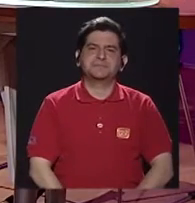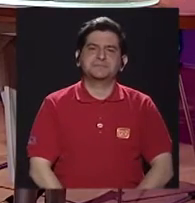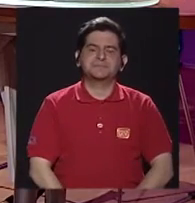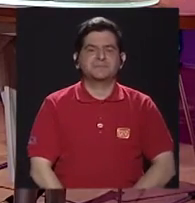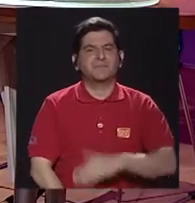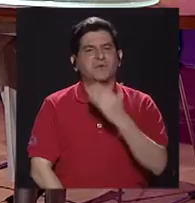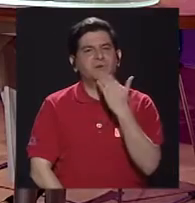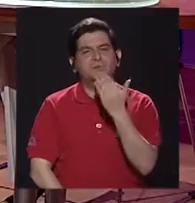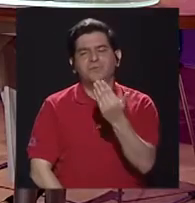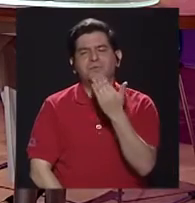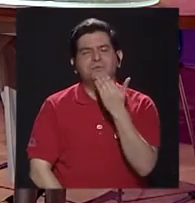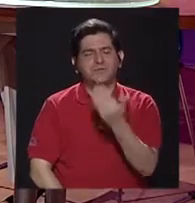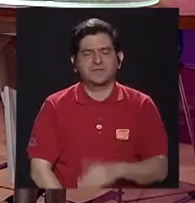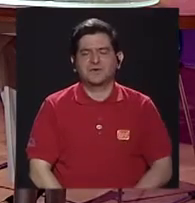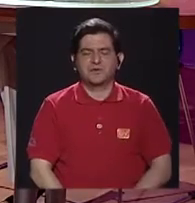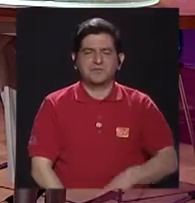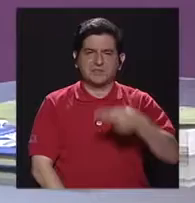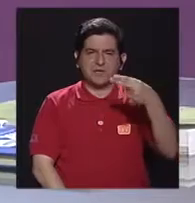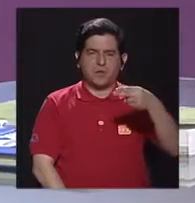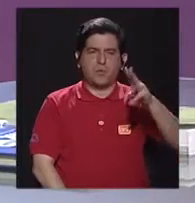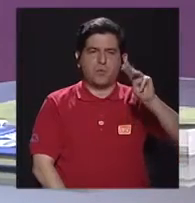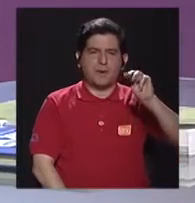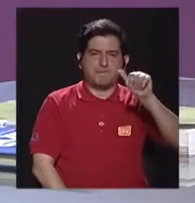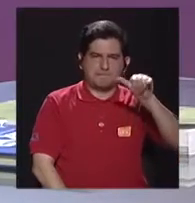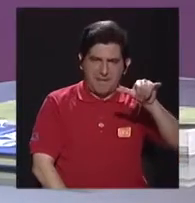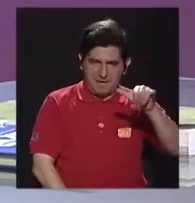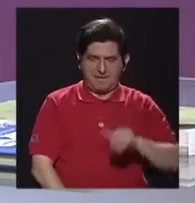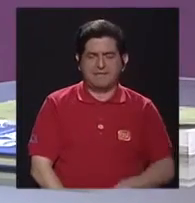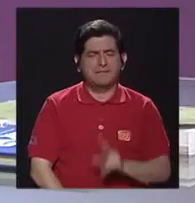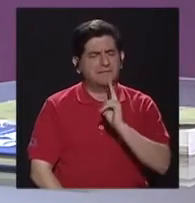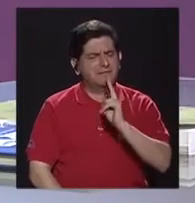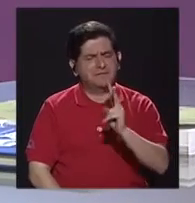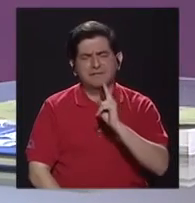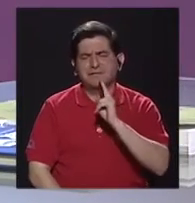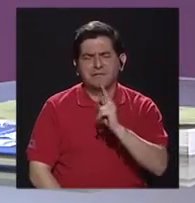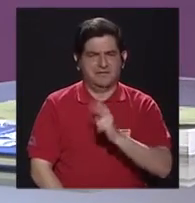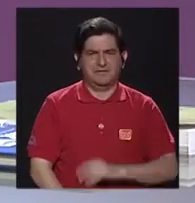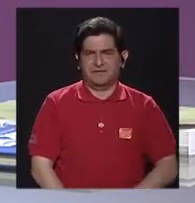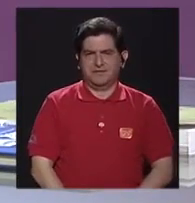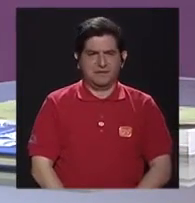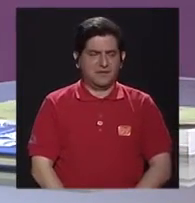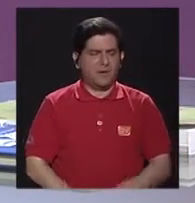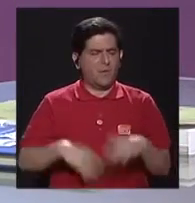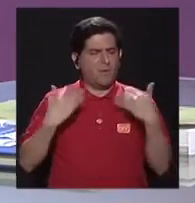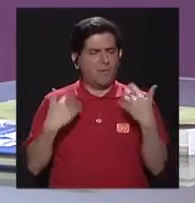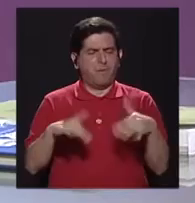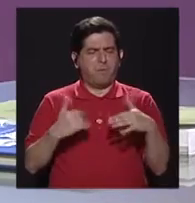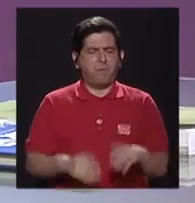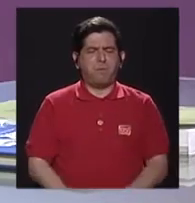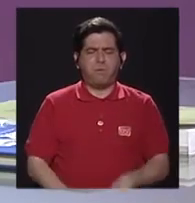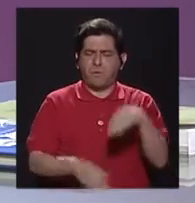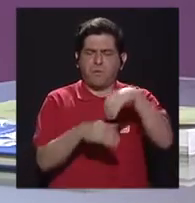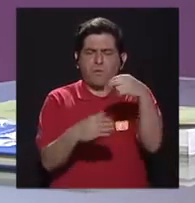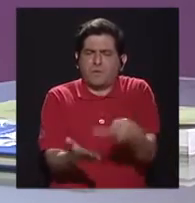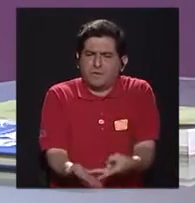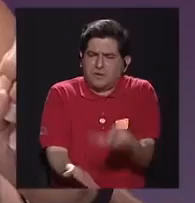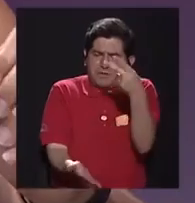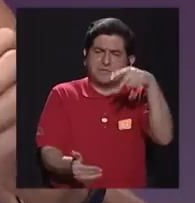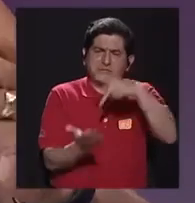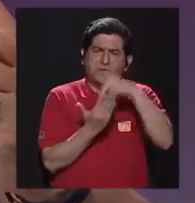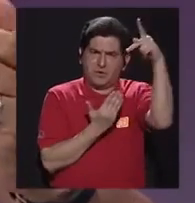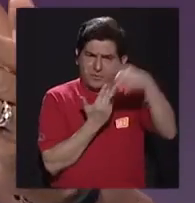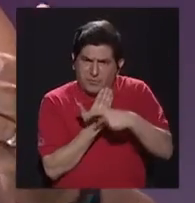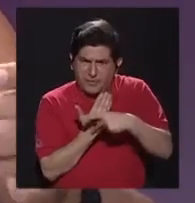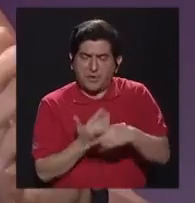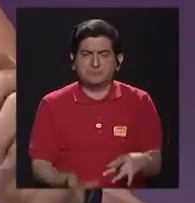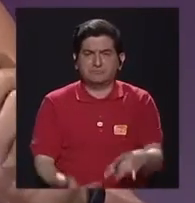Queremos darle las gracias a don Huber. Muy amable, de verdad fue muy valiosa su aporte en nuestro programa